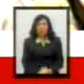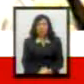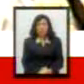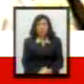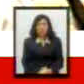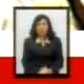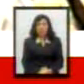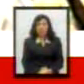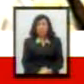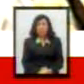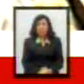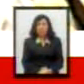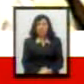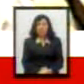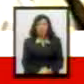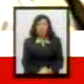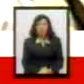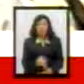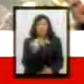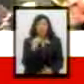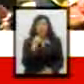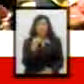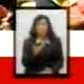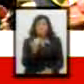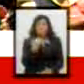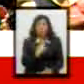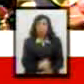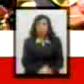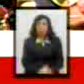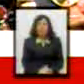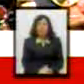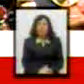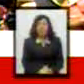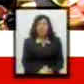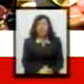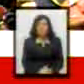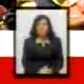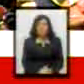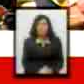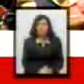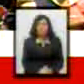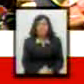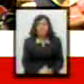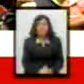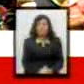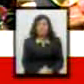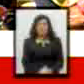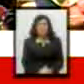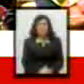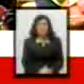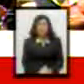hacemos con Los Adolescentes les damos información sexual por qué no le damos información sexual y y esperamos a que estén en aradas